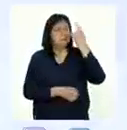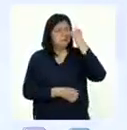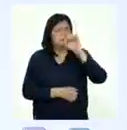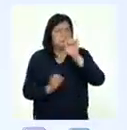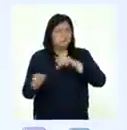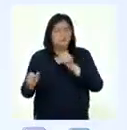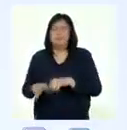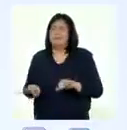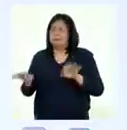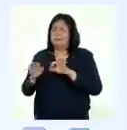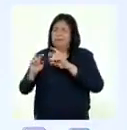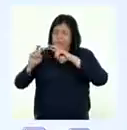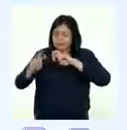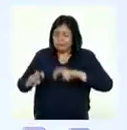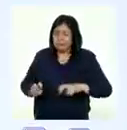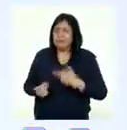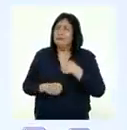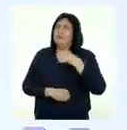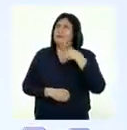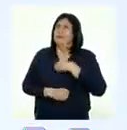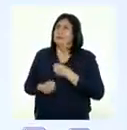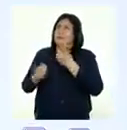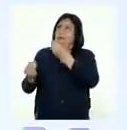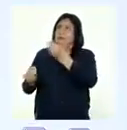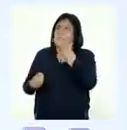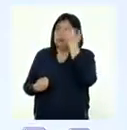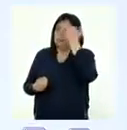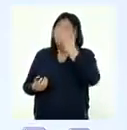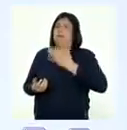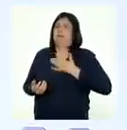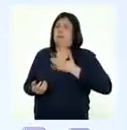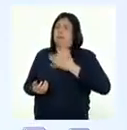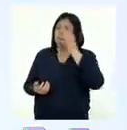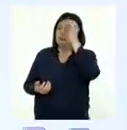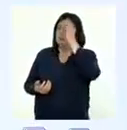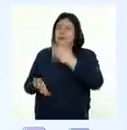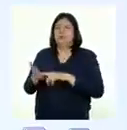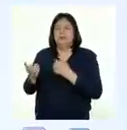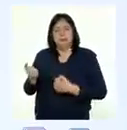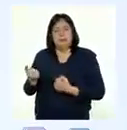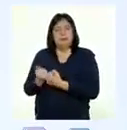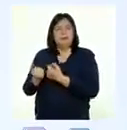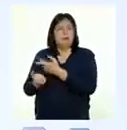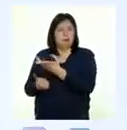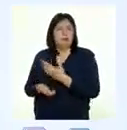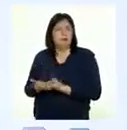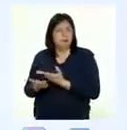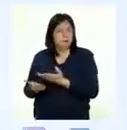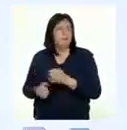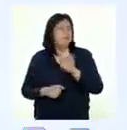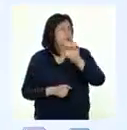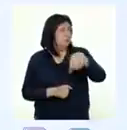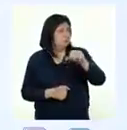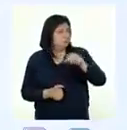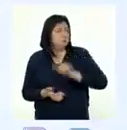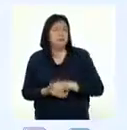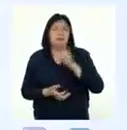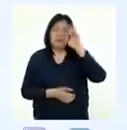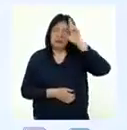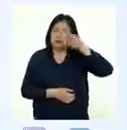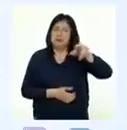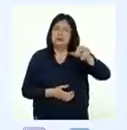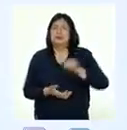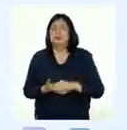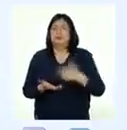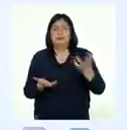que es indispensable investigar para dar una postura. Así, esa postura estará fundamentada. Tienes toda la razón,